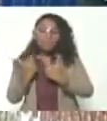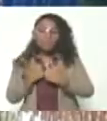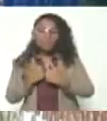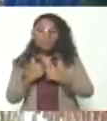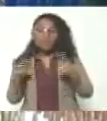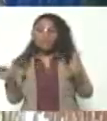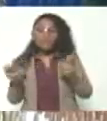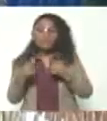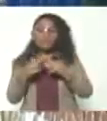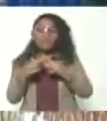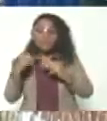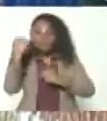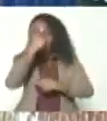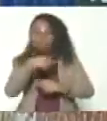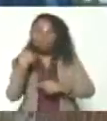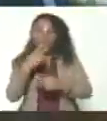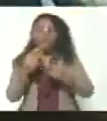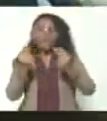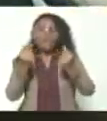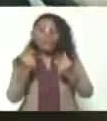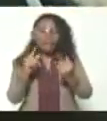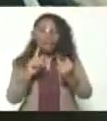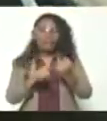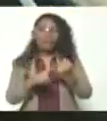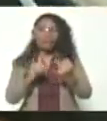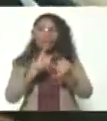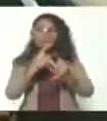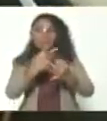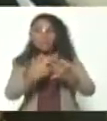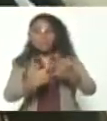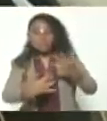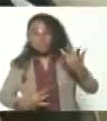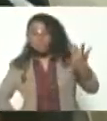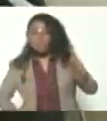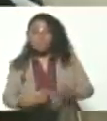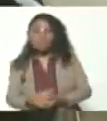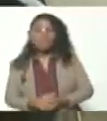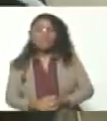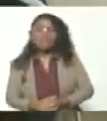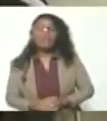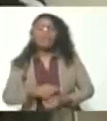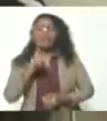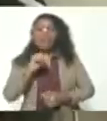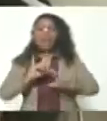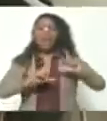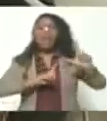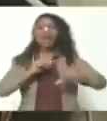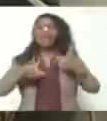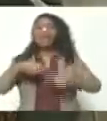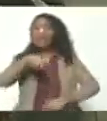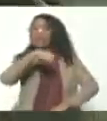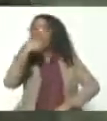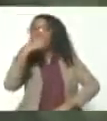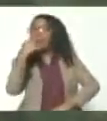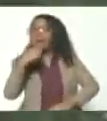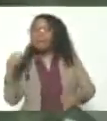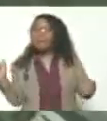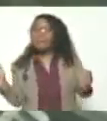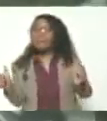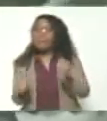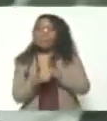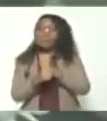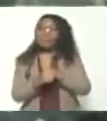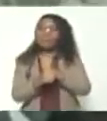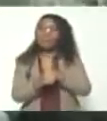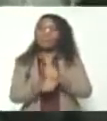de armamento, de dinero. Bueno, también se consiguió un laboratorio de drogas. ¿Cuál es tu nombre?